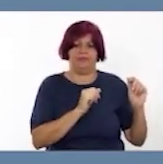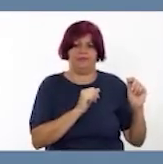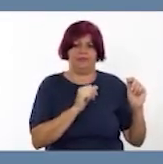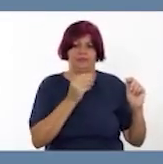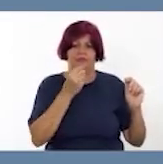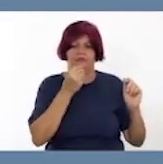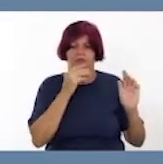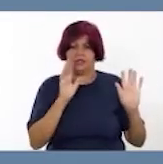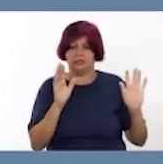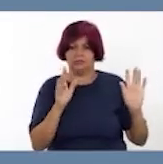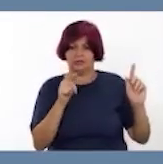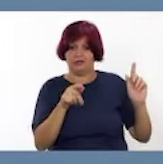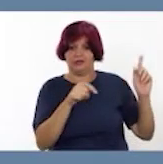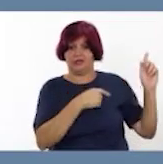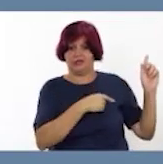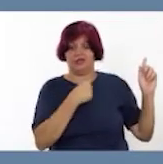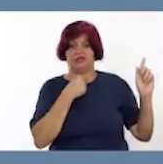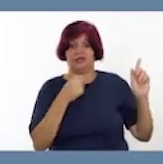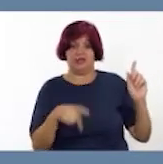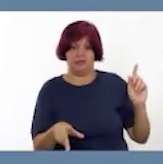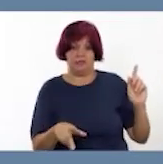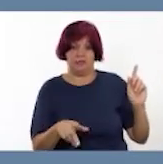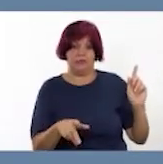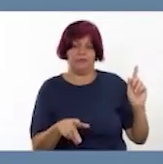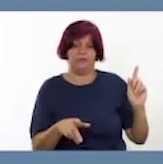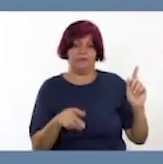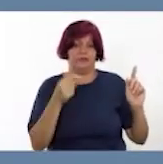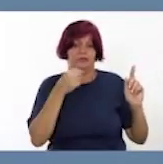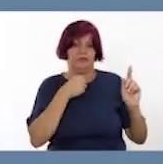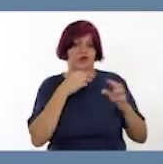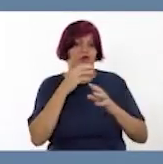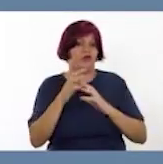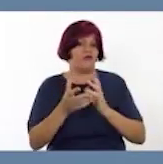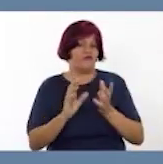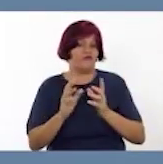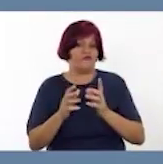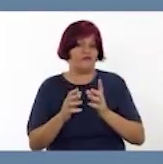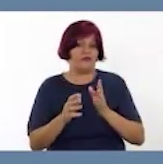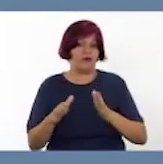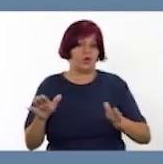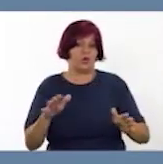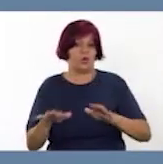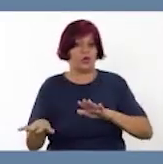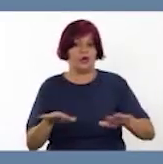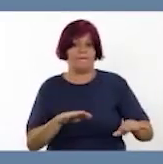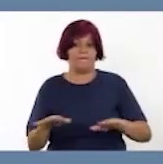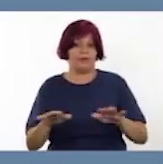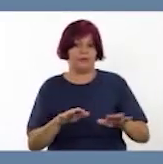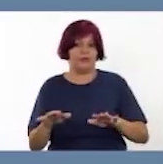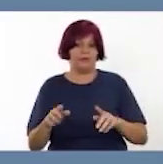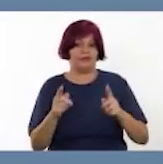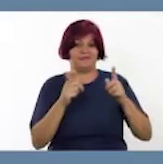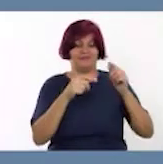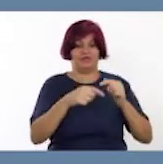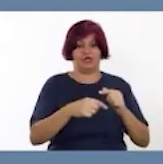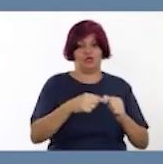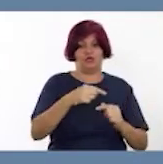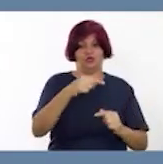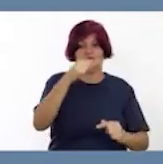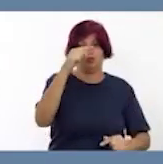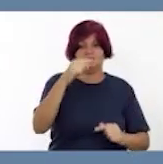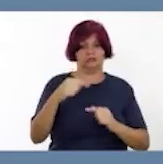se produce en este caso, ¿no? O se puede formar una proporción a partir de los segmentos de